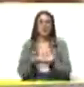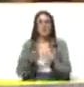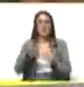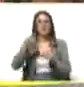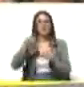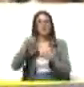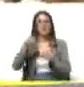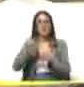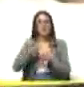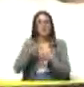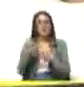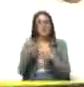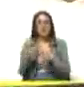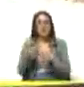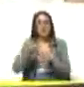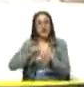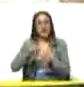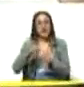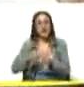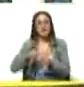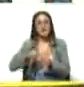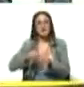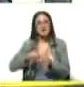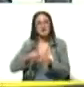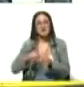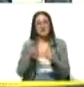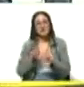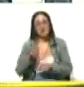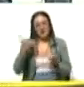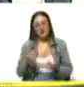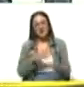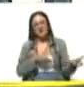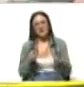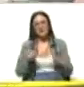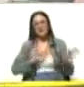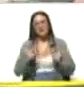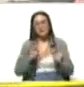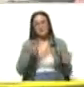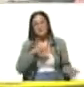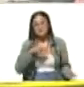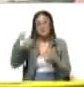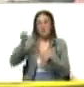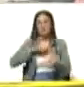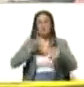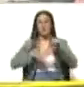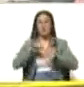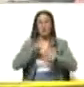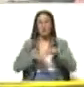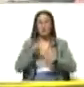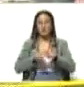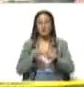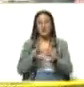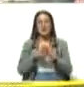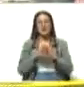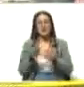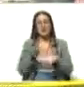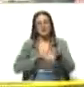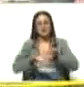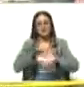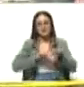y en gas. Venezuela está aquí, lista y preparada para exportar nuestros productos a todos los